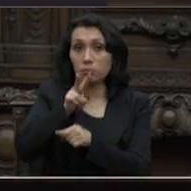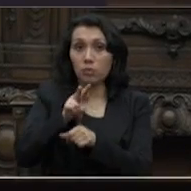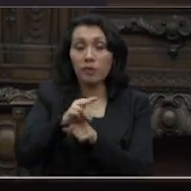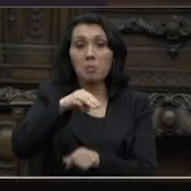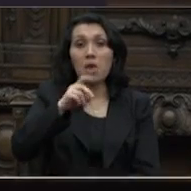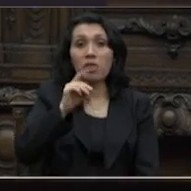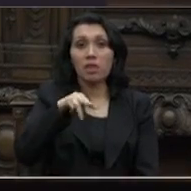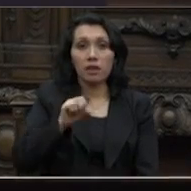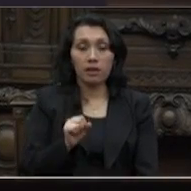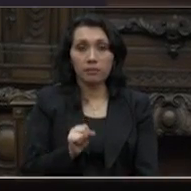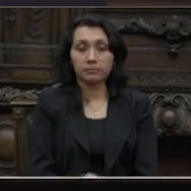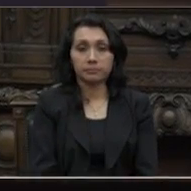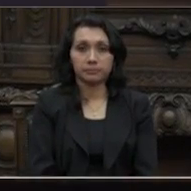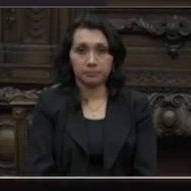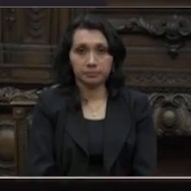Medina.